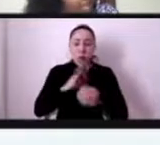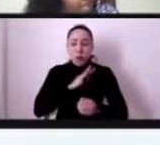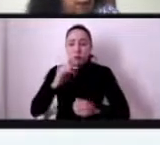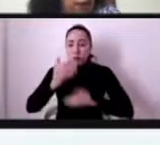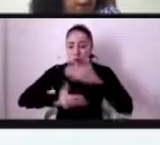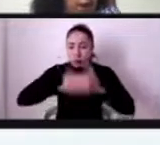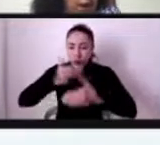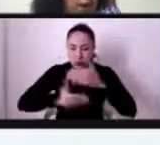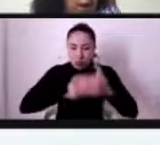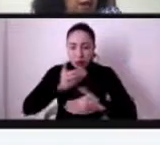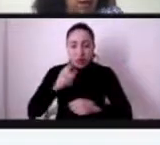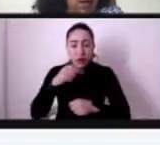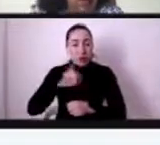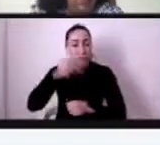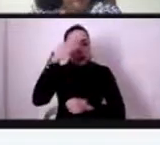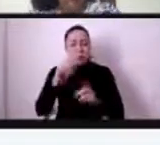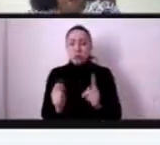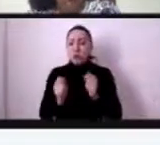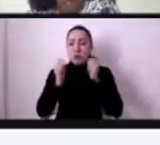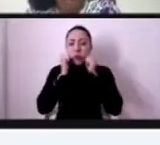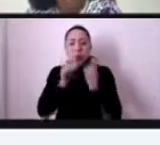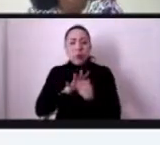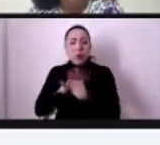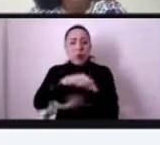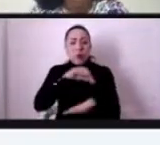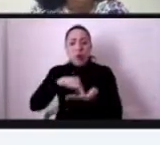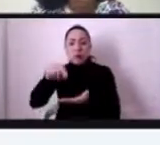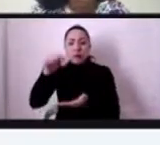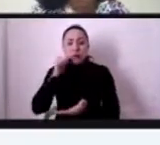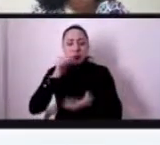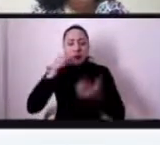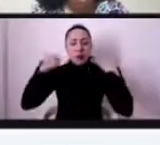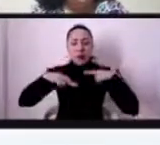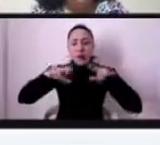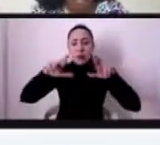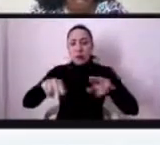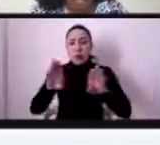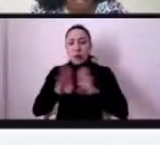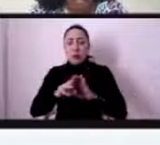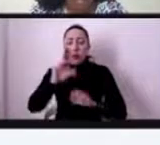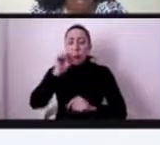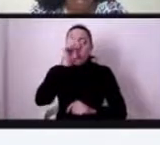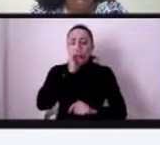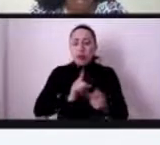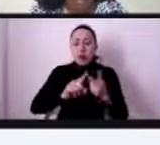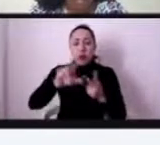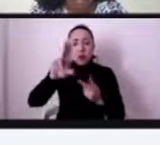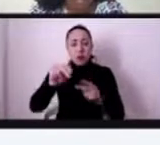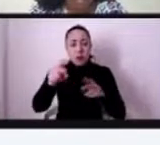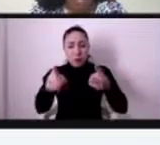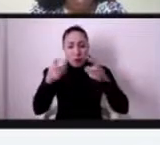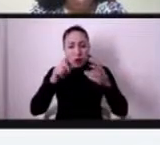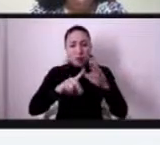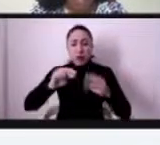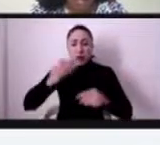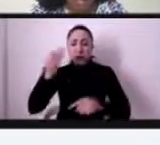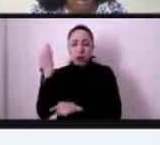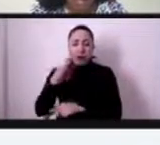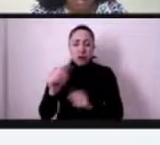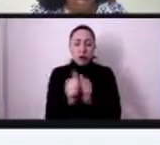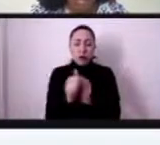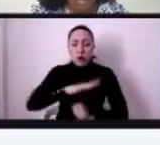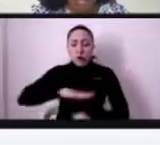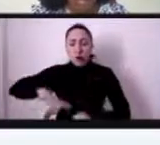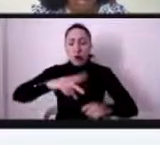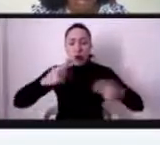lo harás siempre poniendo en alto los principios de no mentir, no robar y no traicionar al pueblo. Y que tu